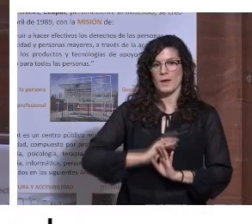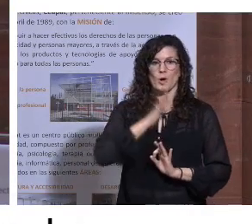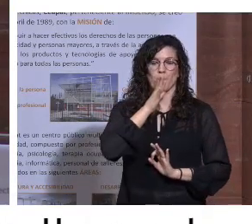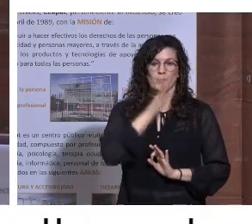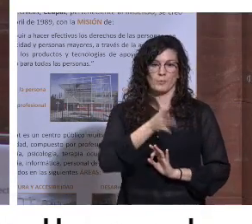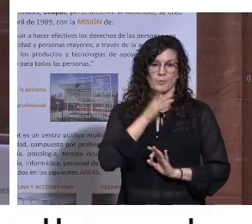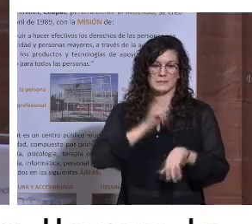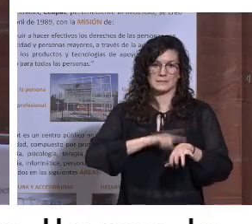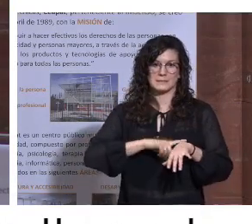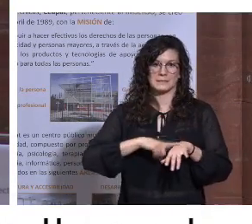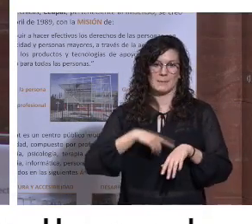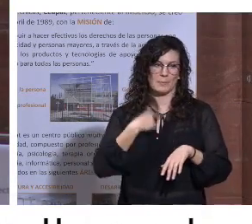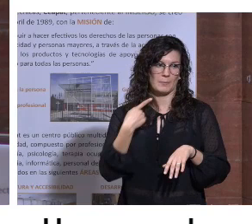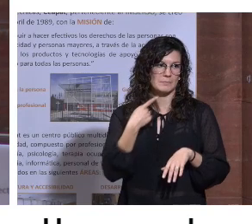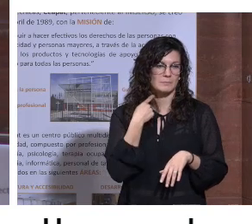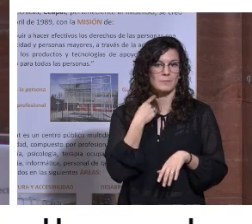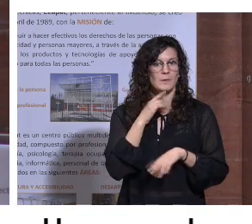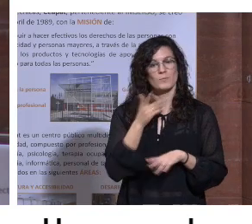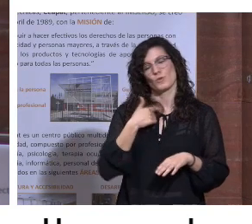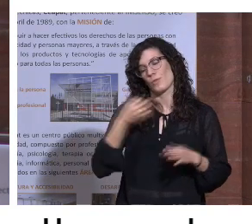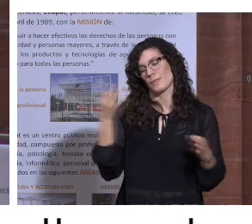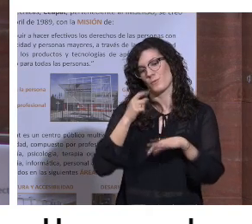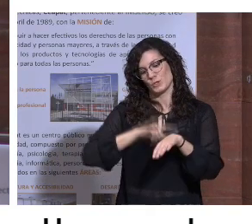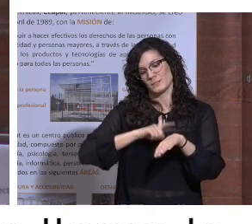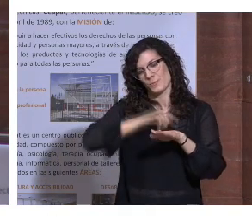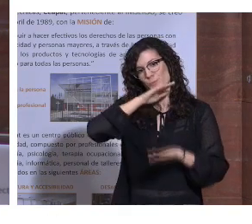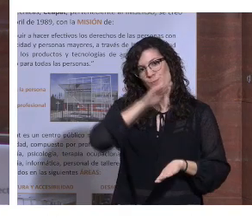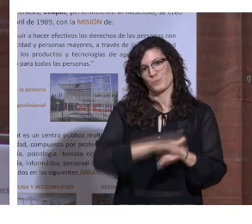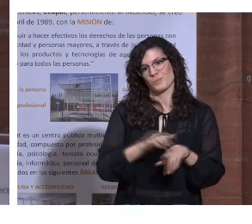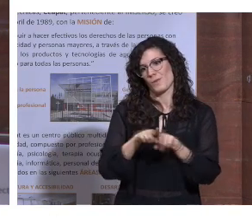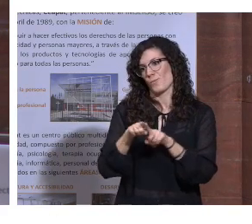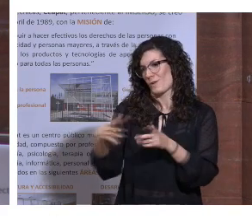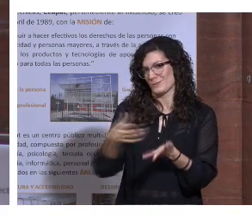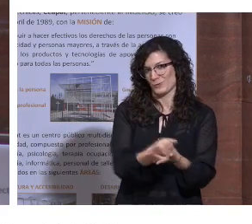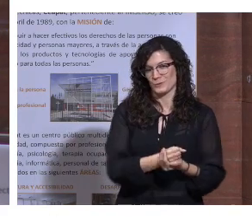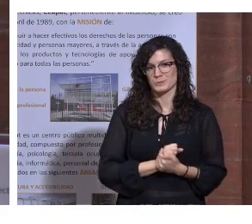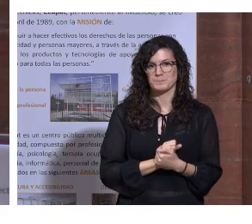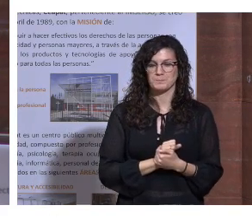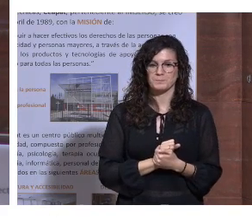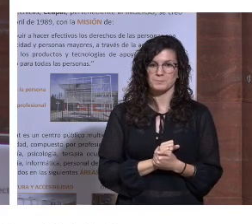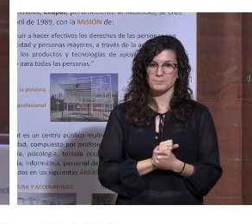pero el tiempo lo tengo que respetar como todos los demás.